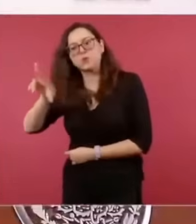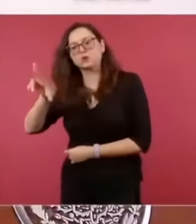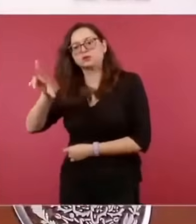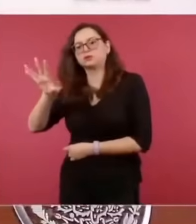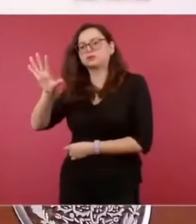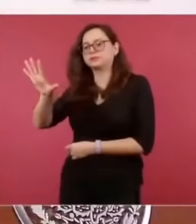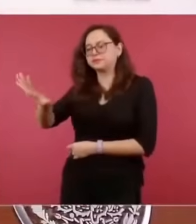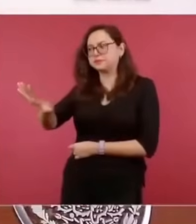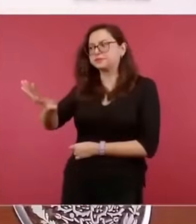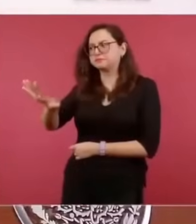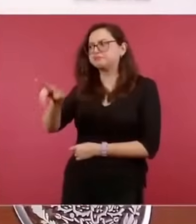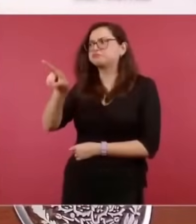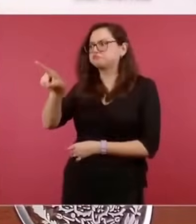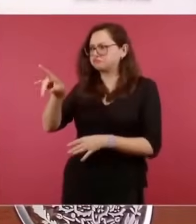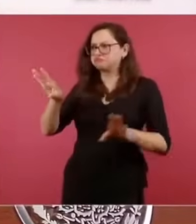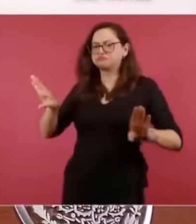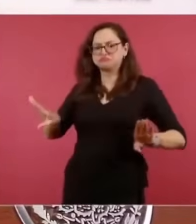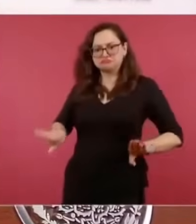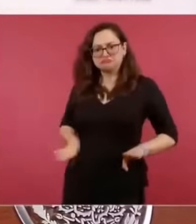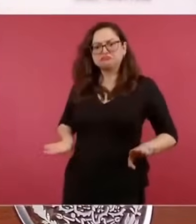que celebraba, ¿no?,